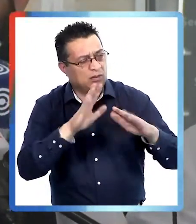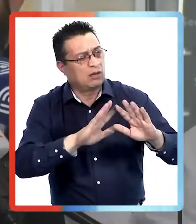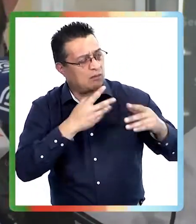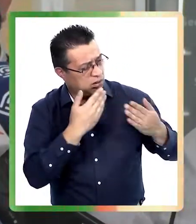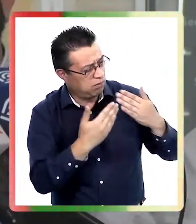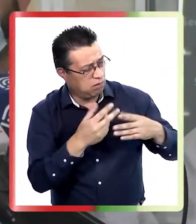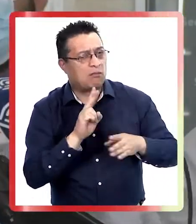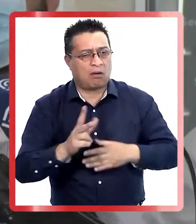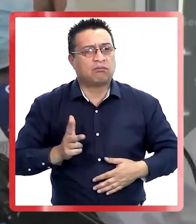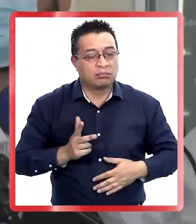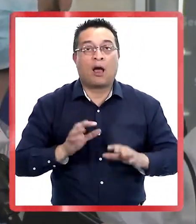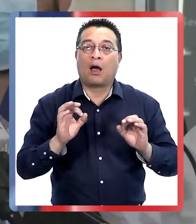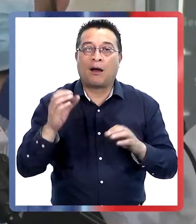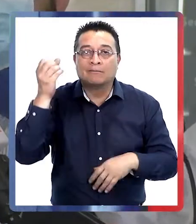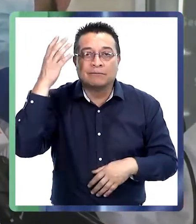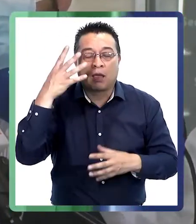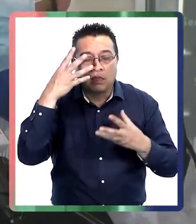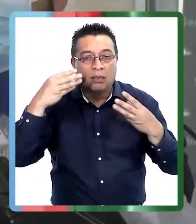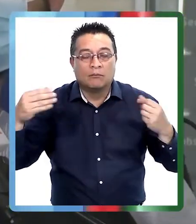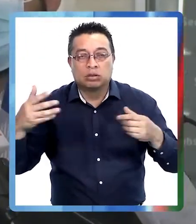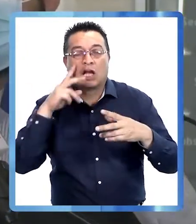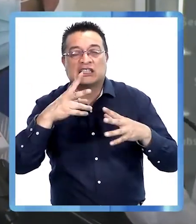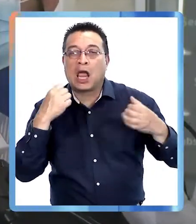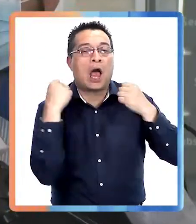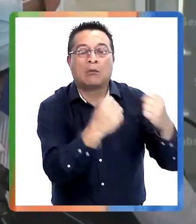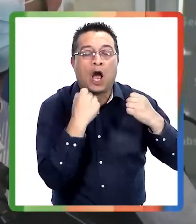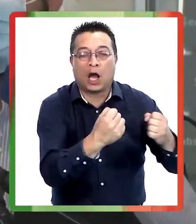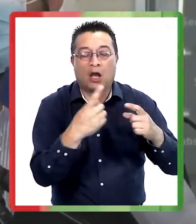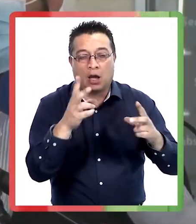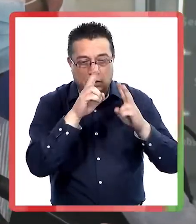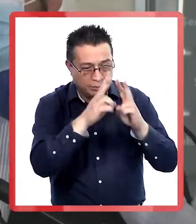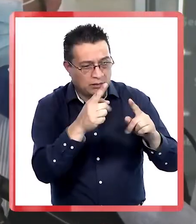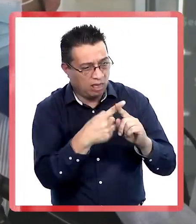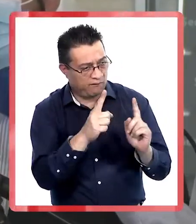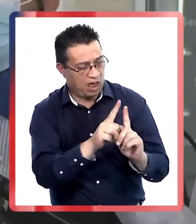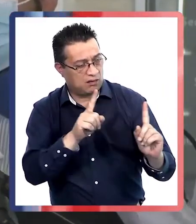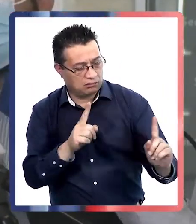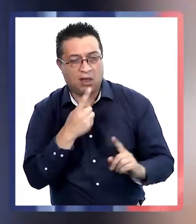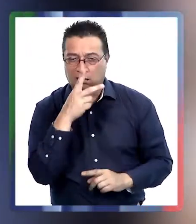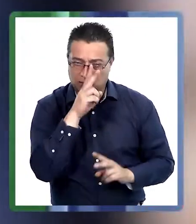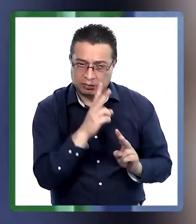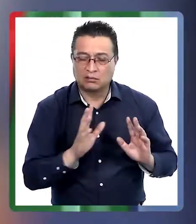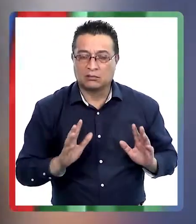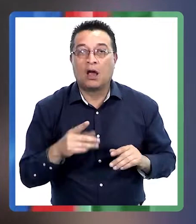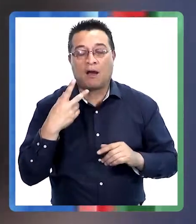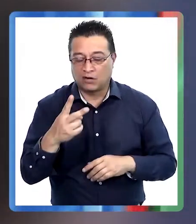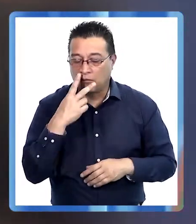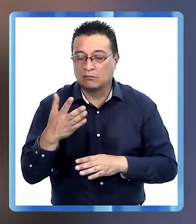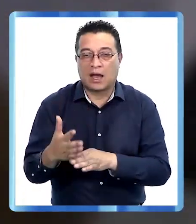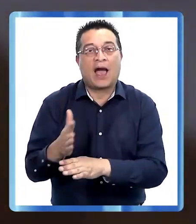problemas normalmente, que sin la agresión al otro y respetando al otro en su diferencia. Ya lo hemos